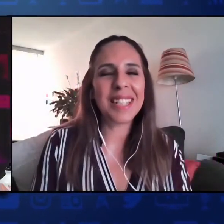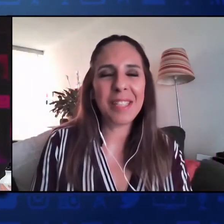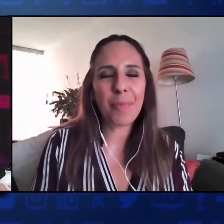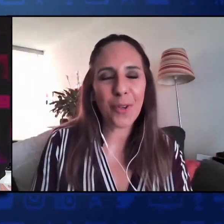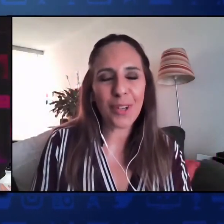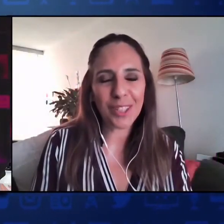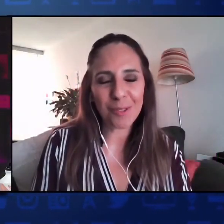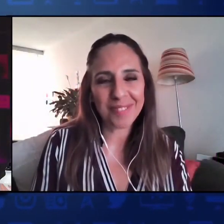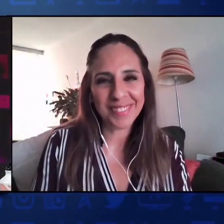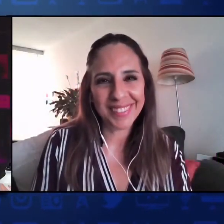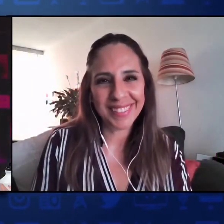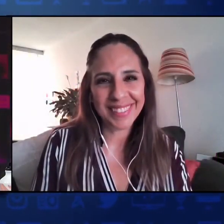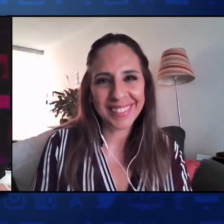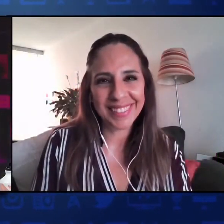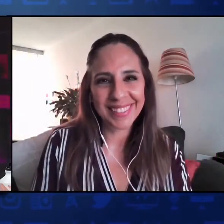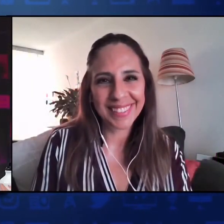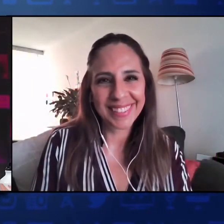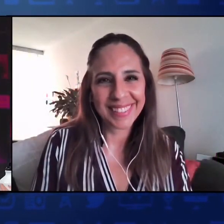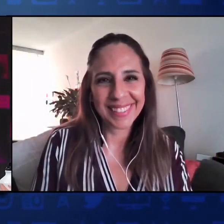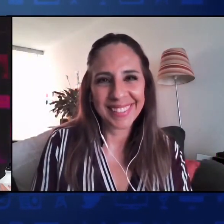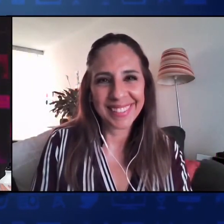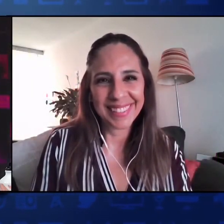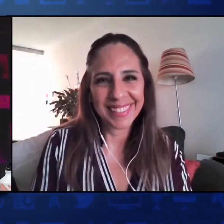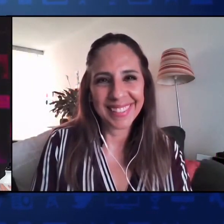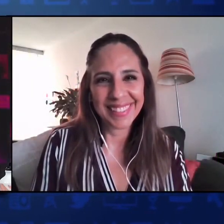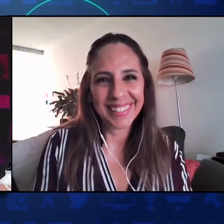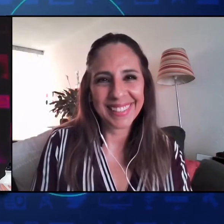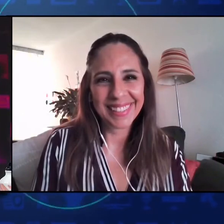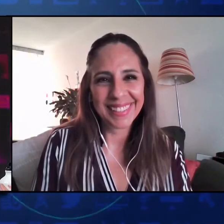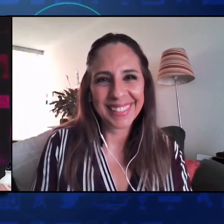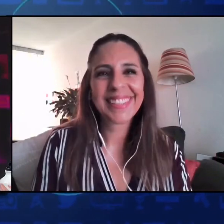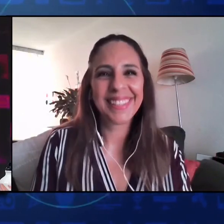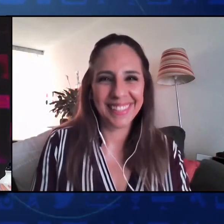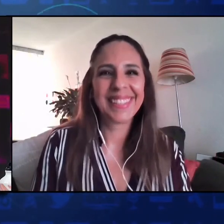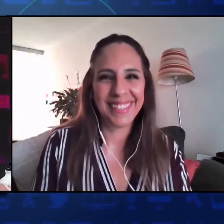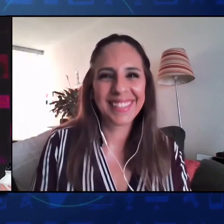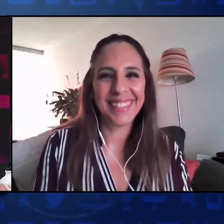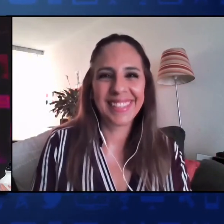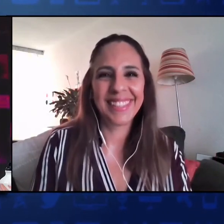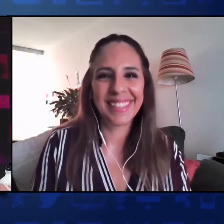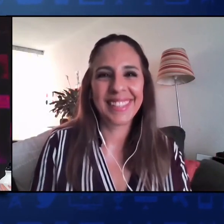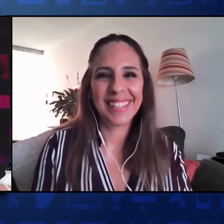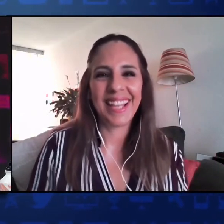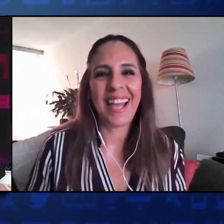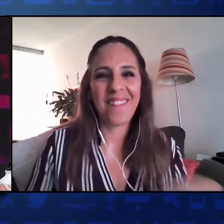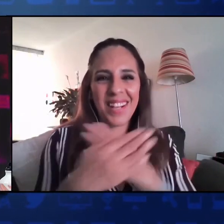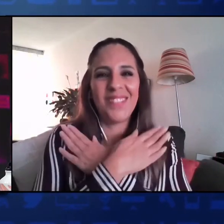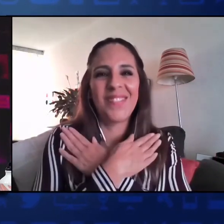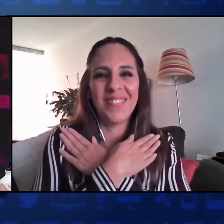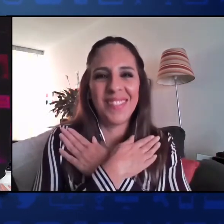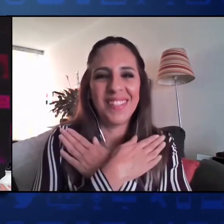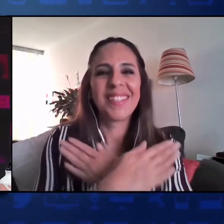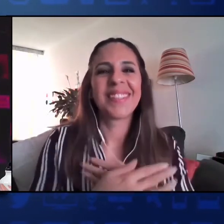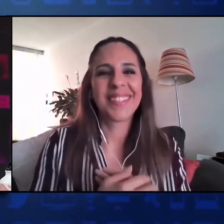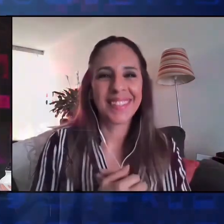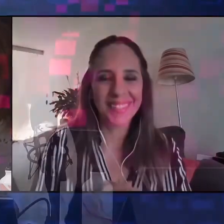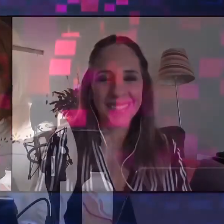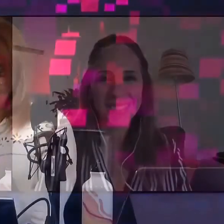es recíproco es nos tenemos suave nos tenemos